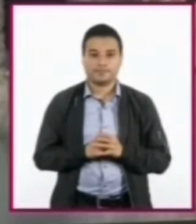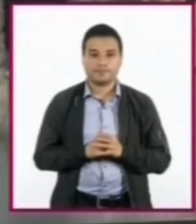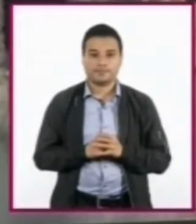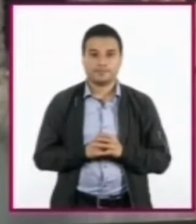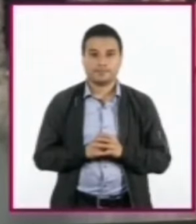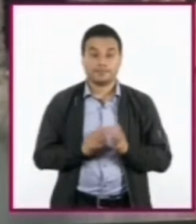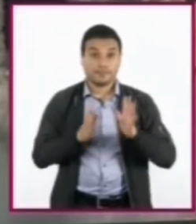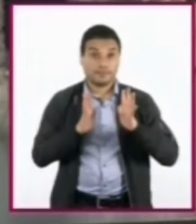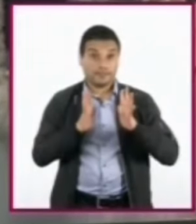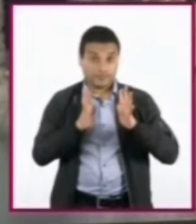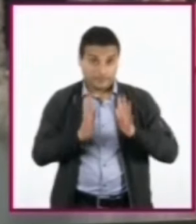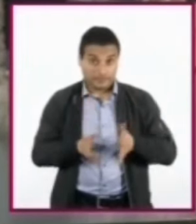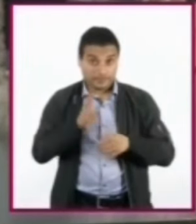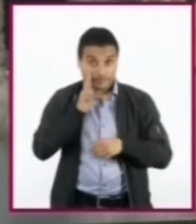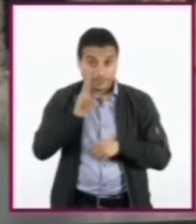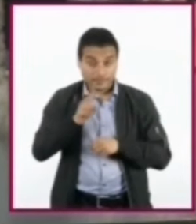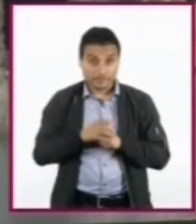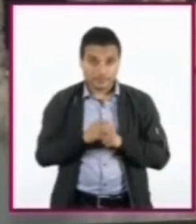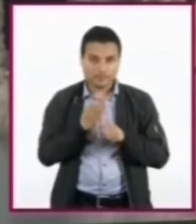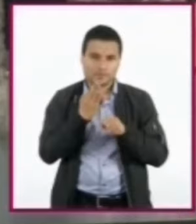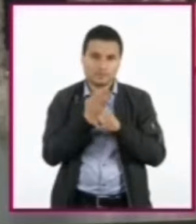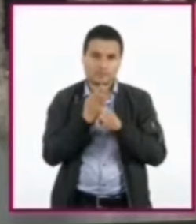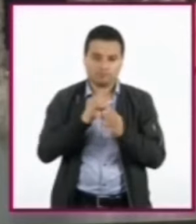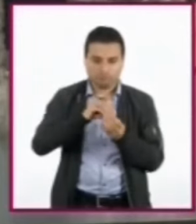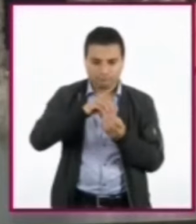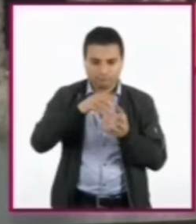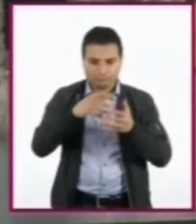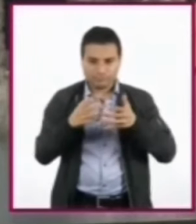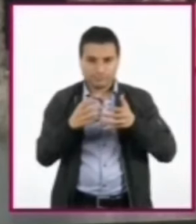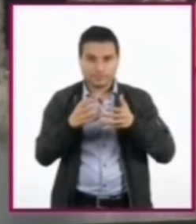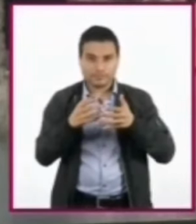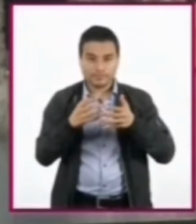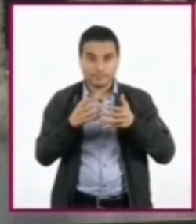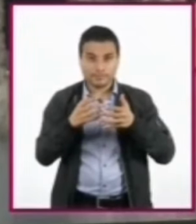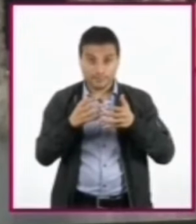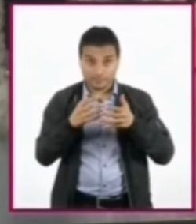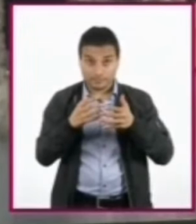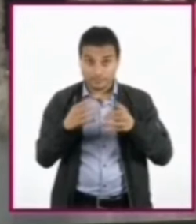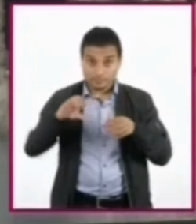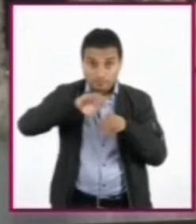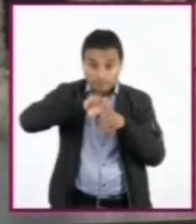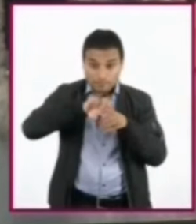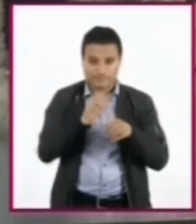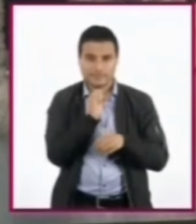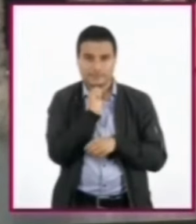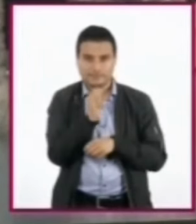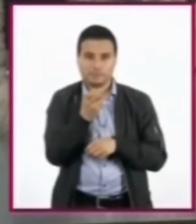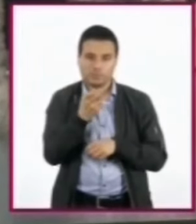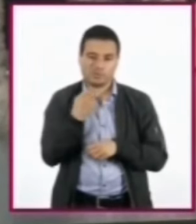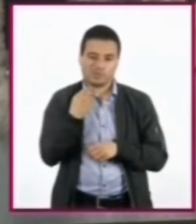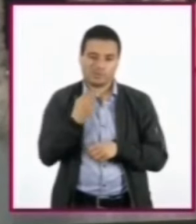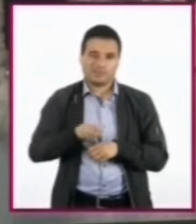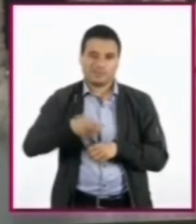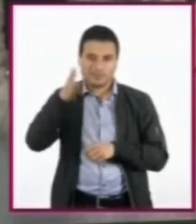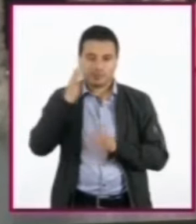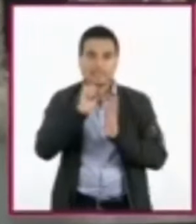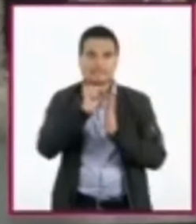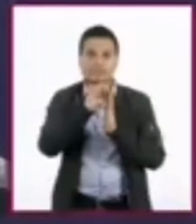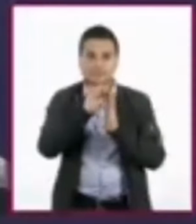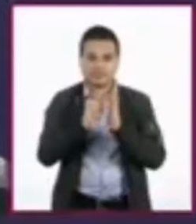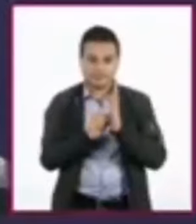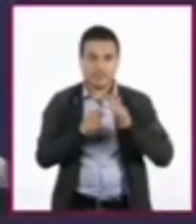Si ustedes observan, se está llevando a cabo la reacción, pero ya no tenemos el globo. Por eso lo llamamos sistema